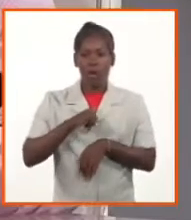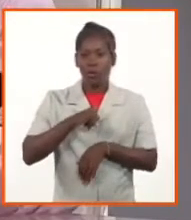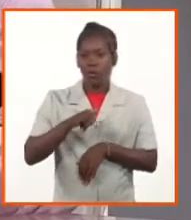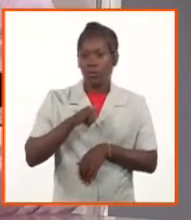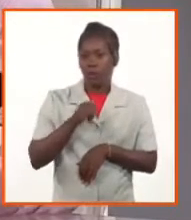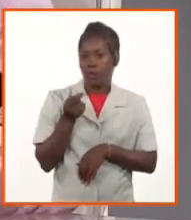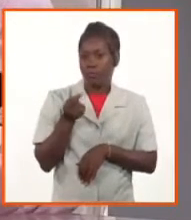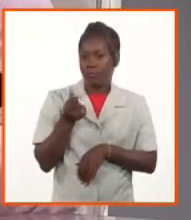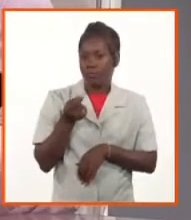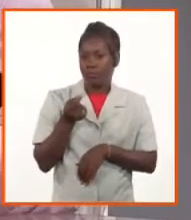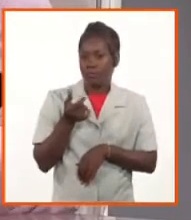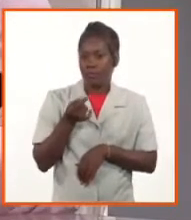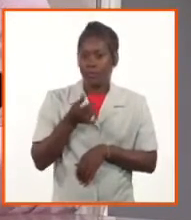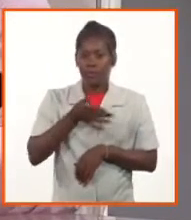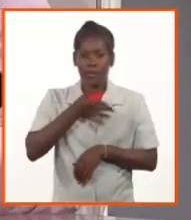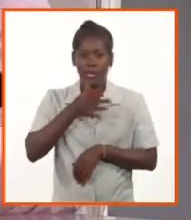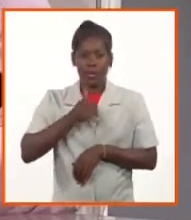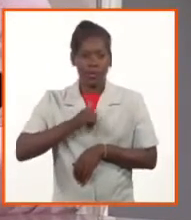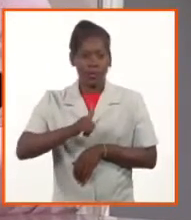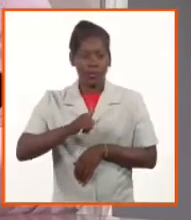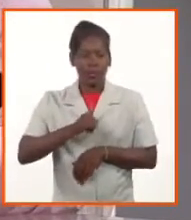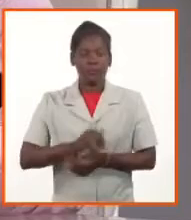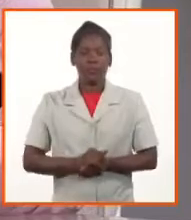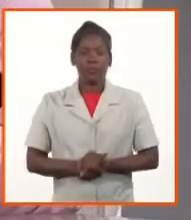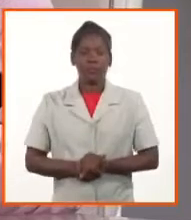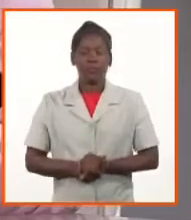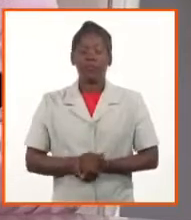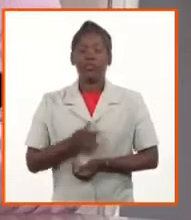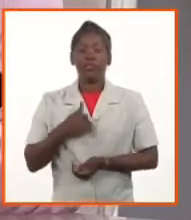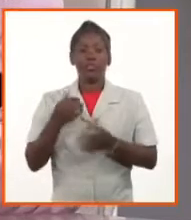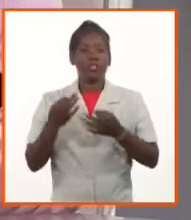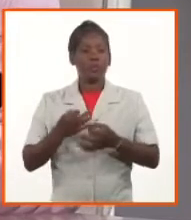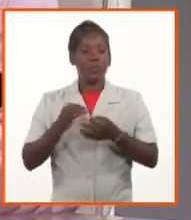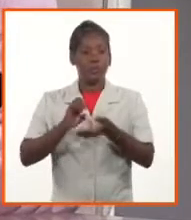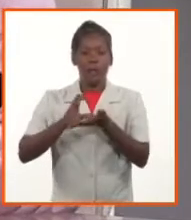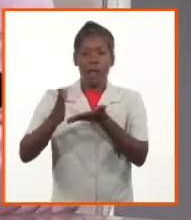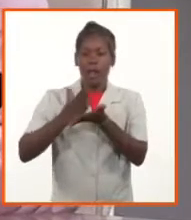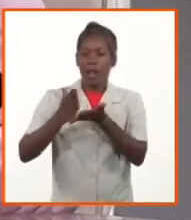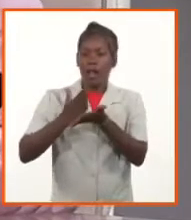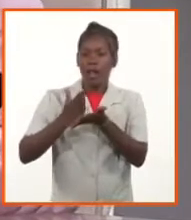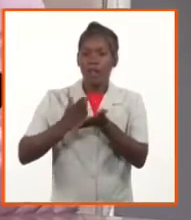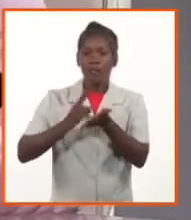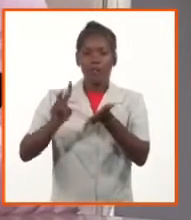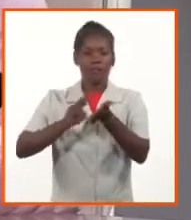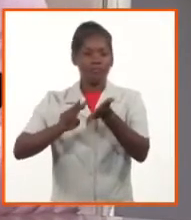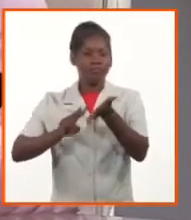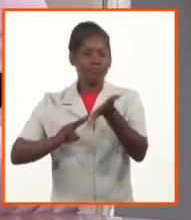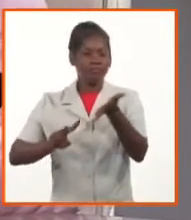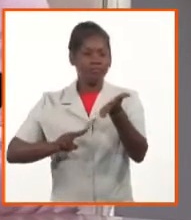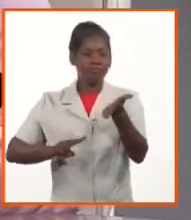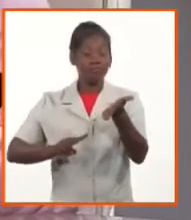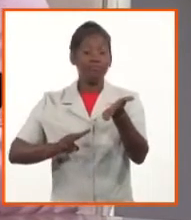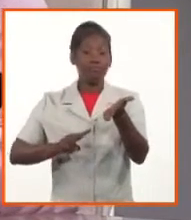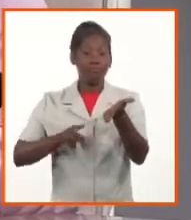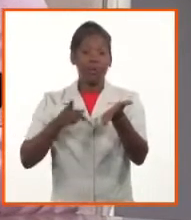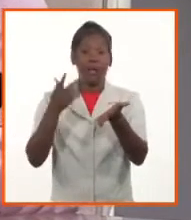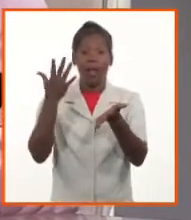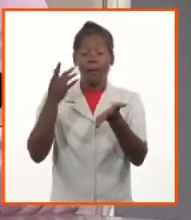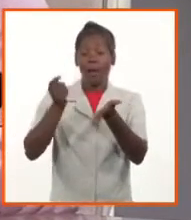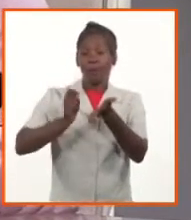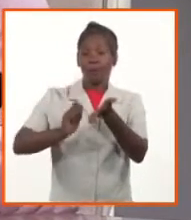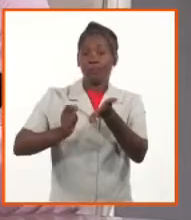leo, más cercana me siento a ellos. O sea, estamos distantes en el tiempo, pero ellos, como